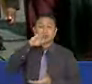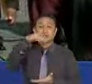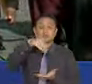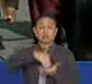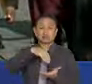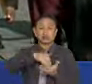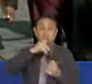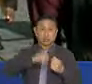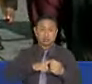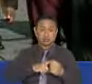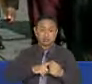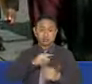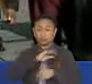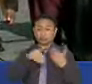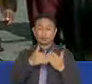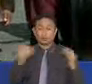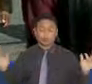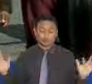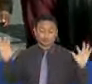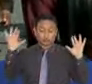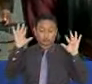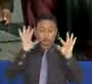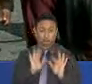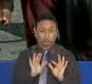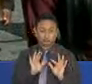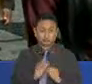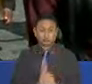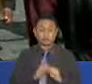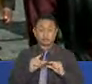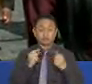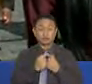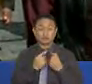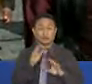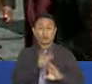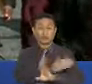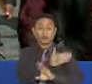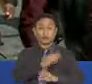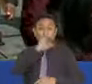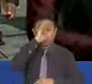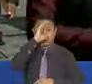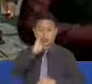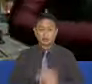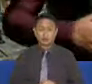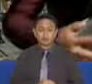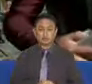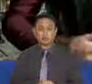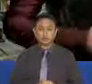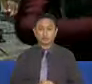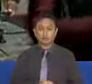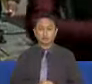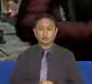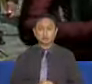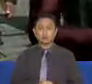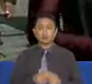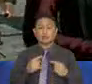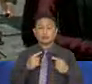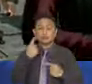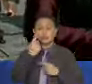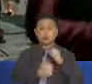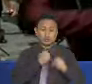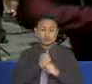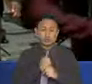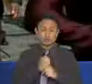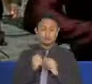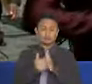y todo mundo viene a festejar en especial con la banda de la Policía Nacional Ustedes han recibido la capacitación constante bueno se están